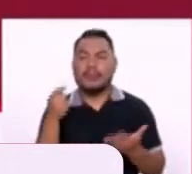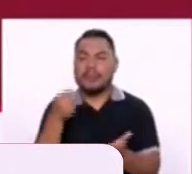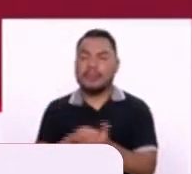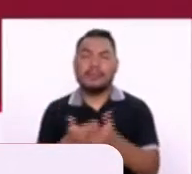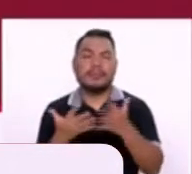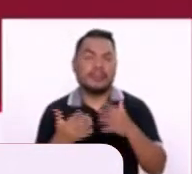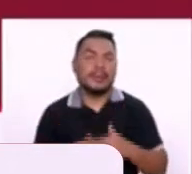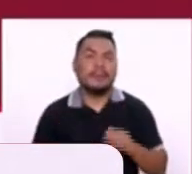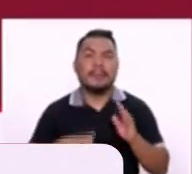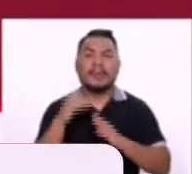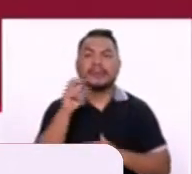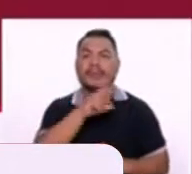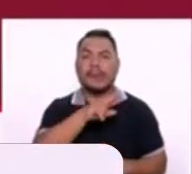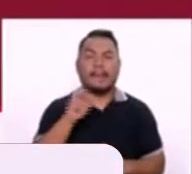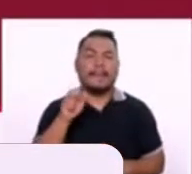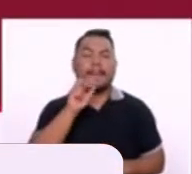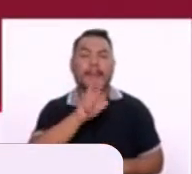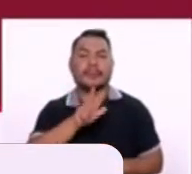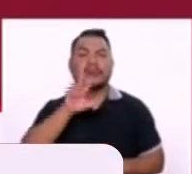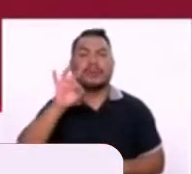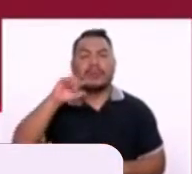valor referencial de más de